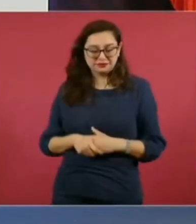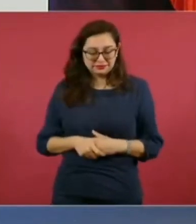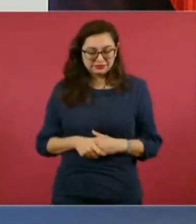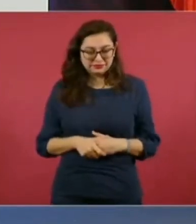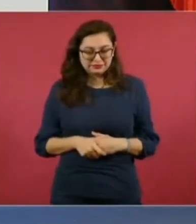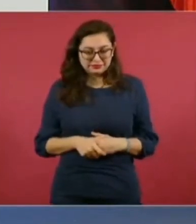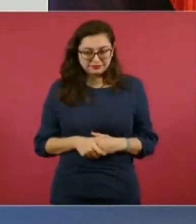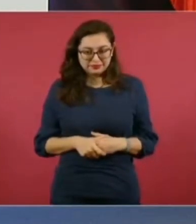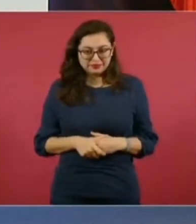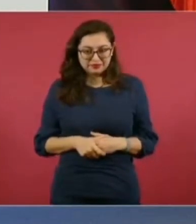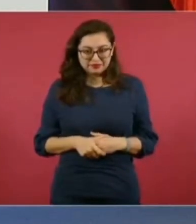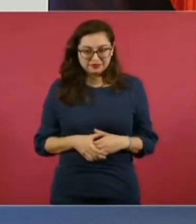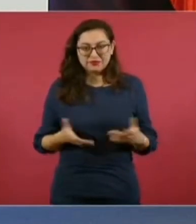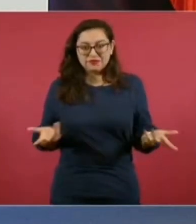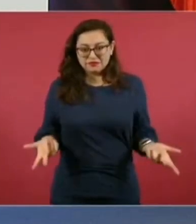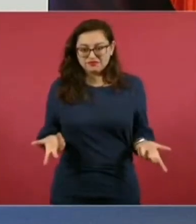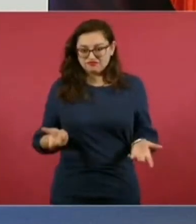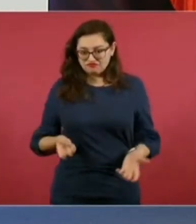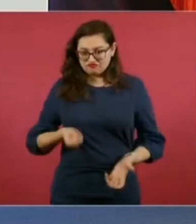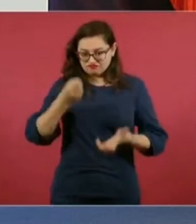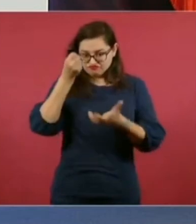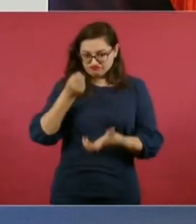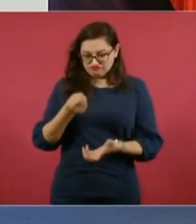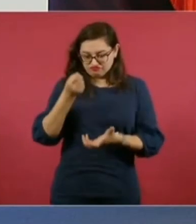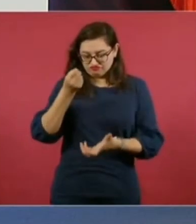Se les entregó ese dinero